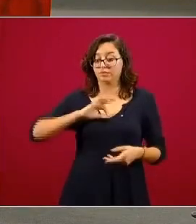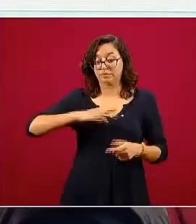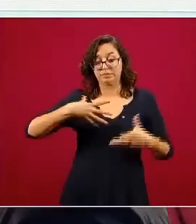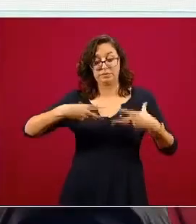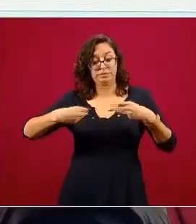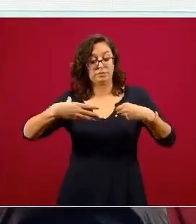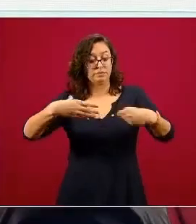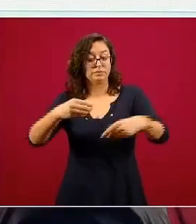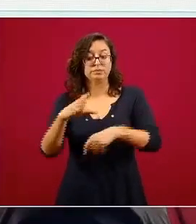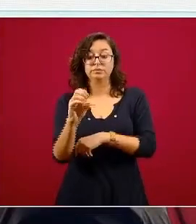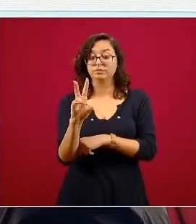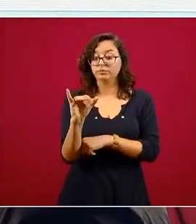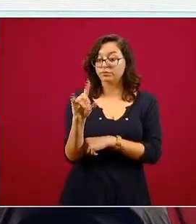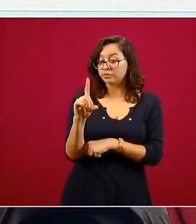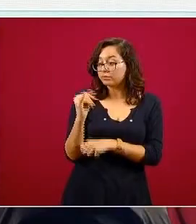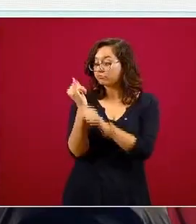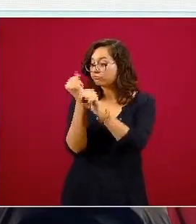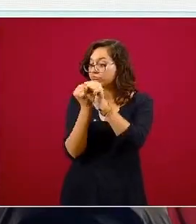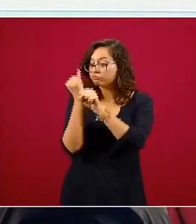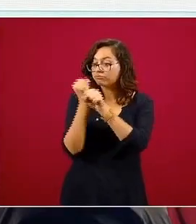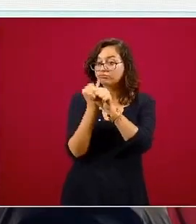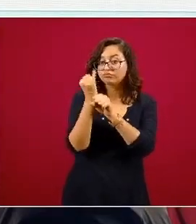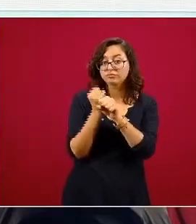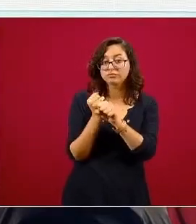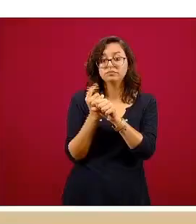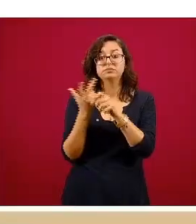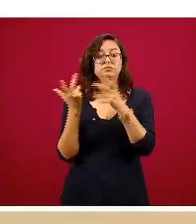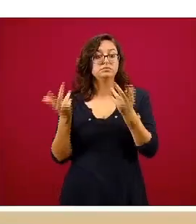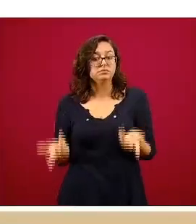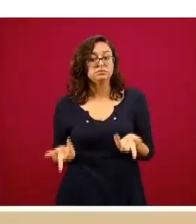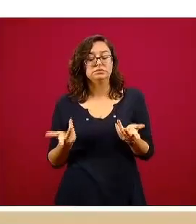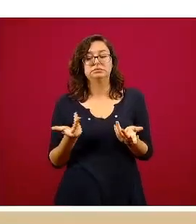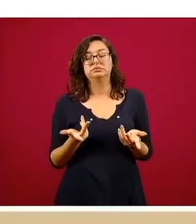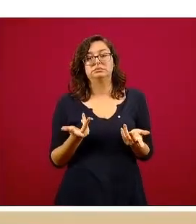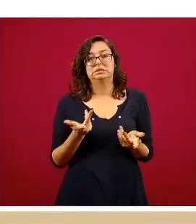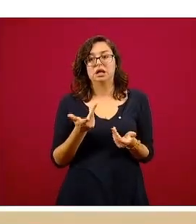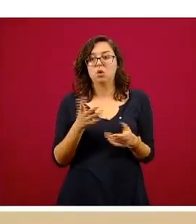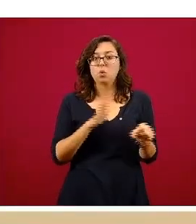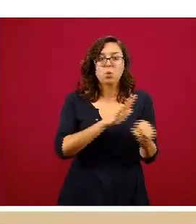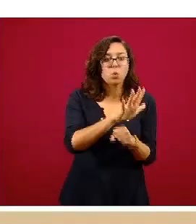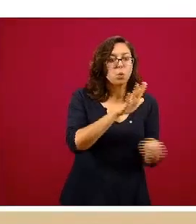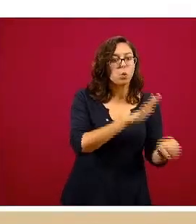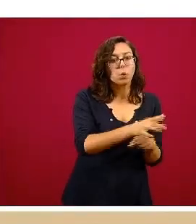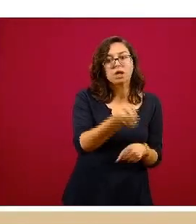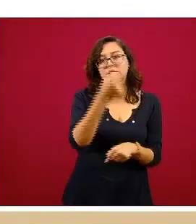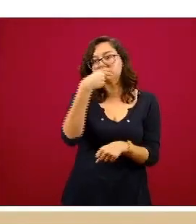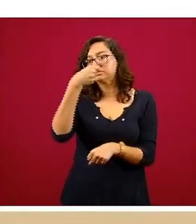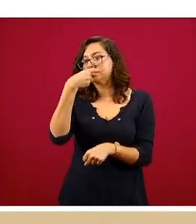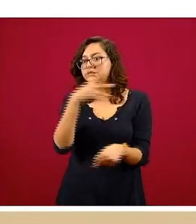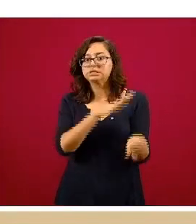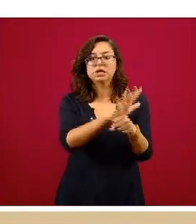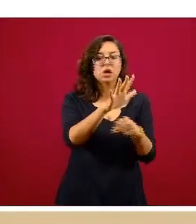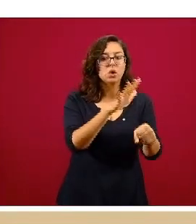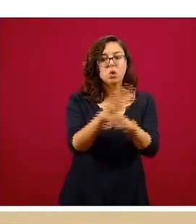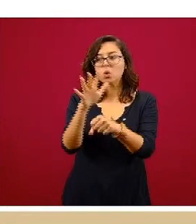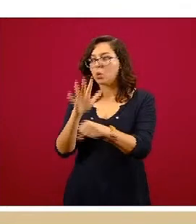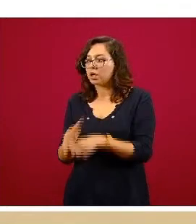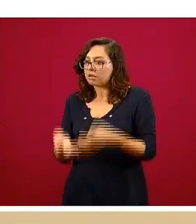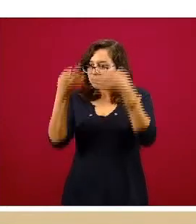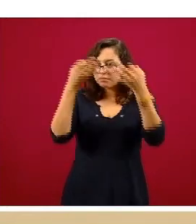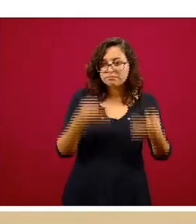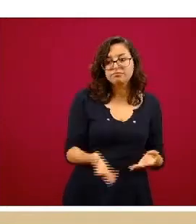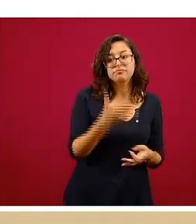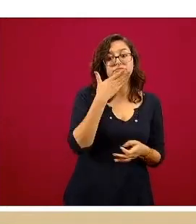evidencia sobre tratamientos, que es algo que todos estamos preocupados y queremos encontrar tratamientos